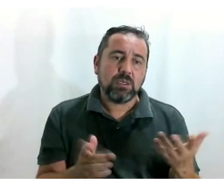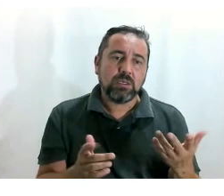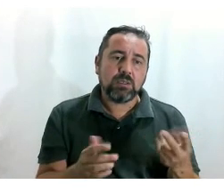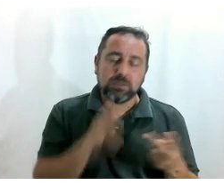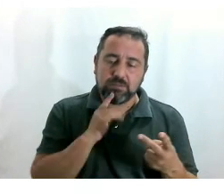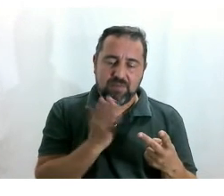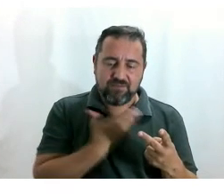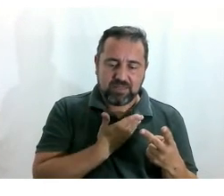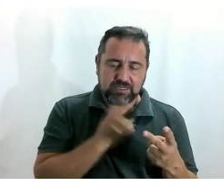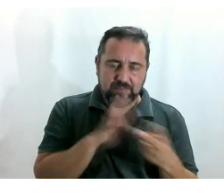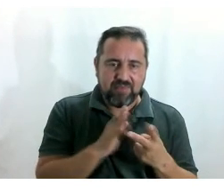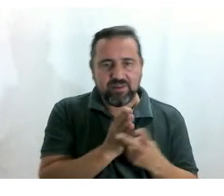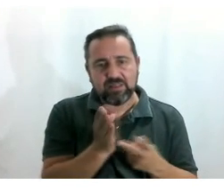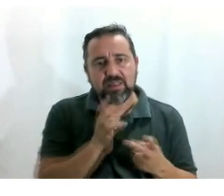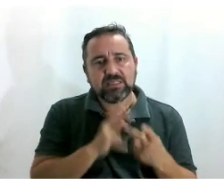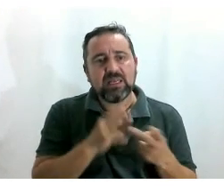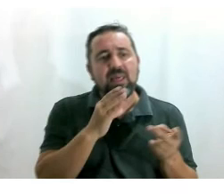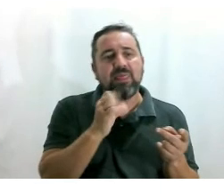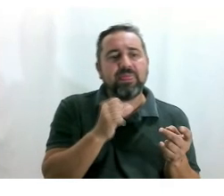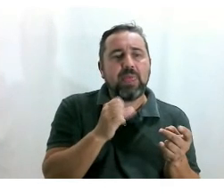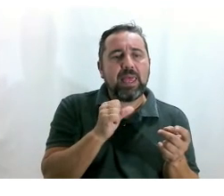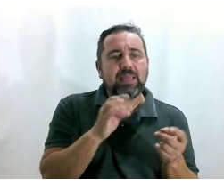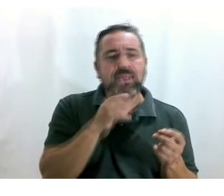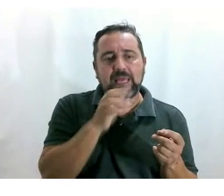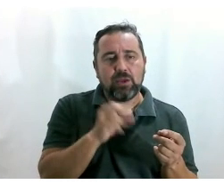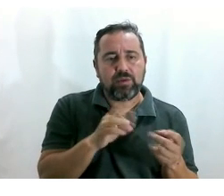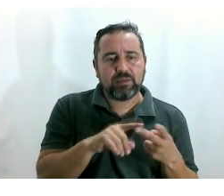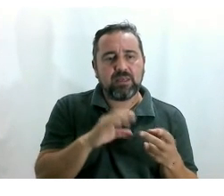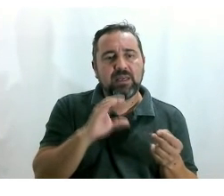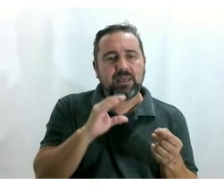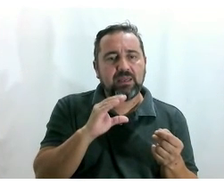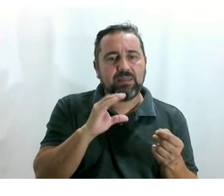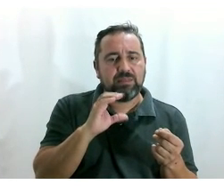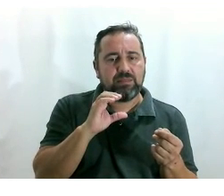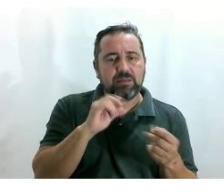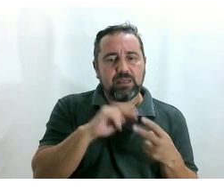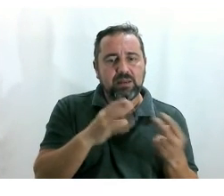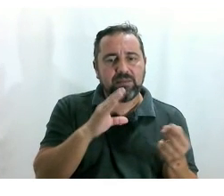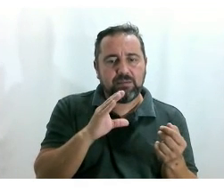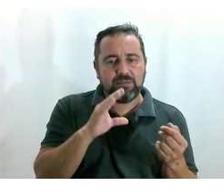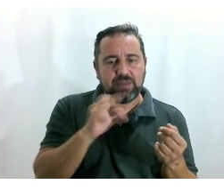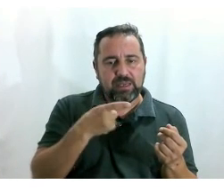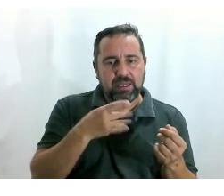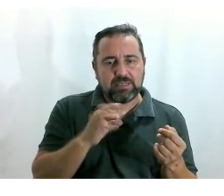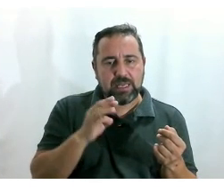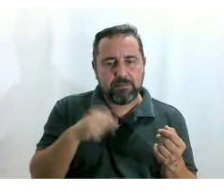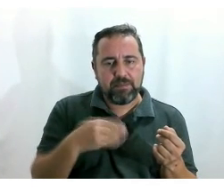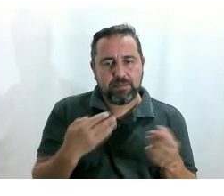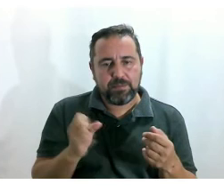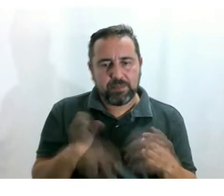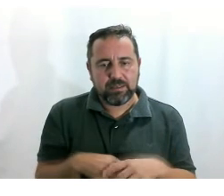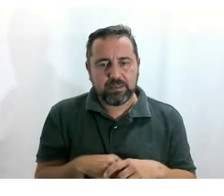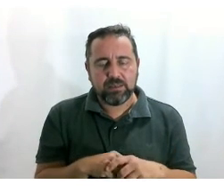una variante de heterocigosis en el gen GSDME, que codifica la